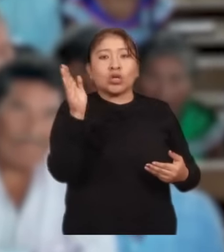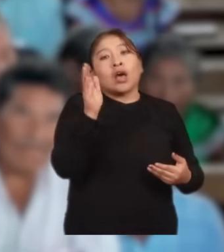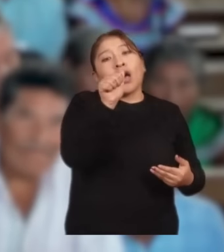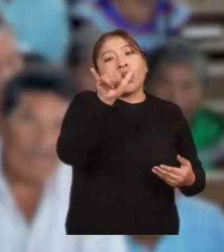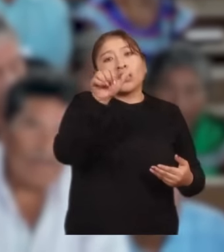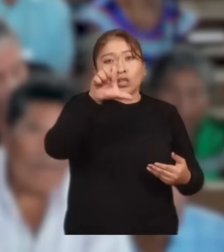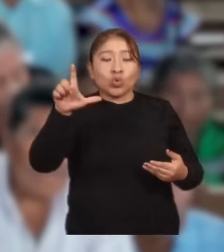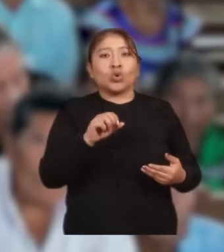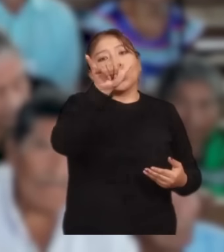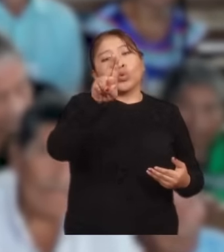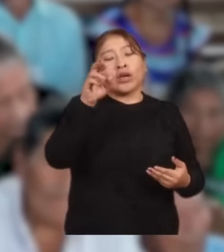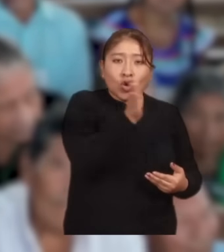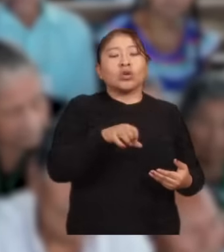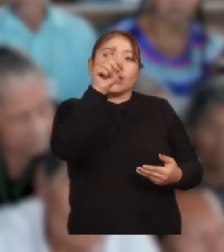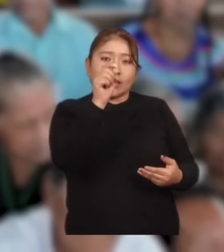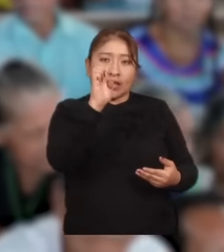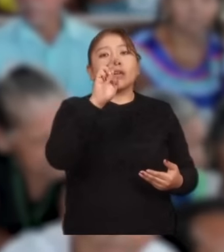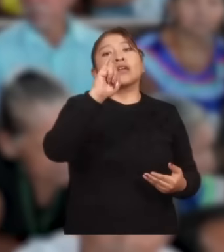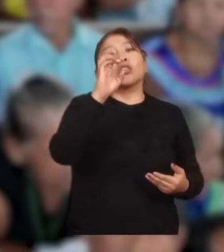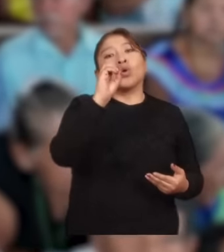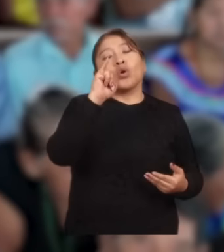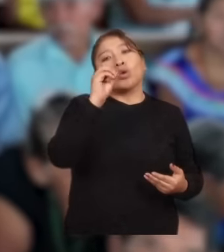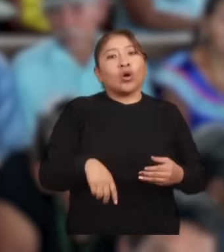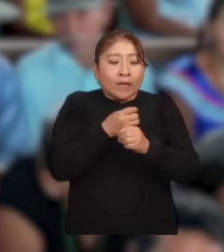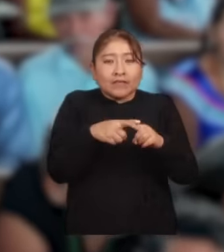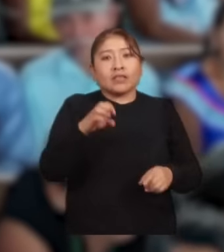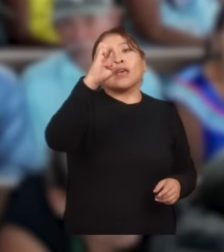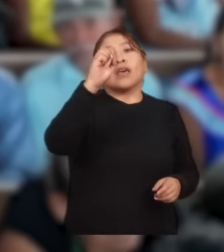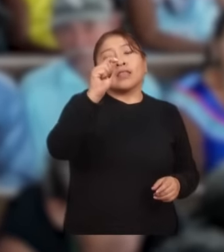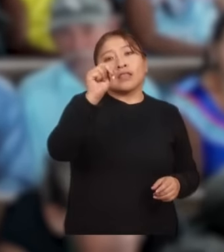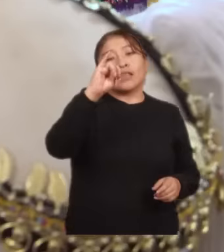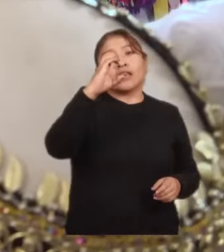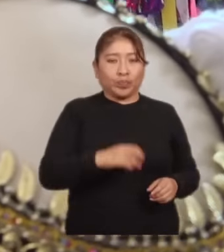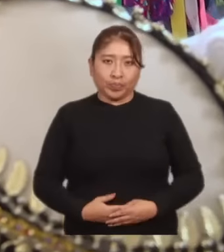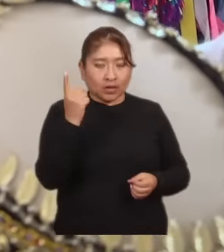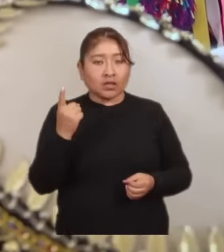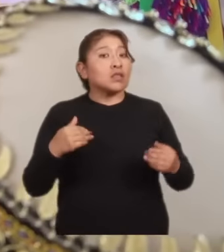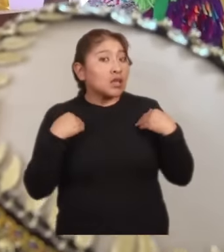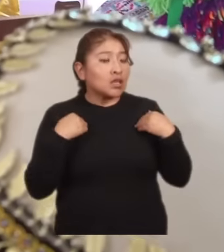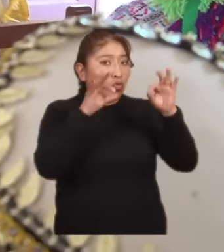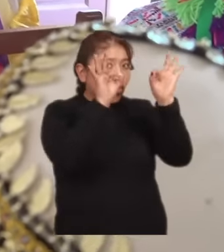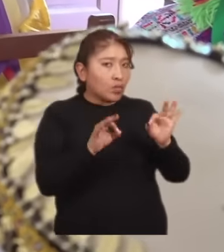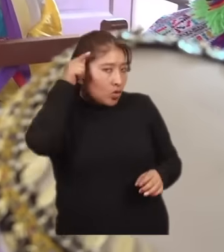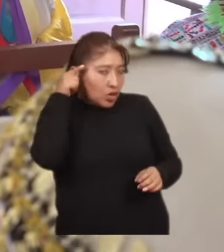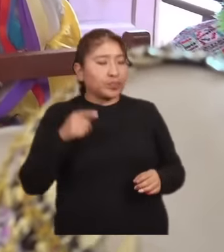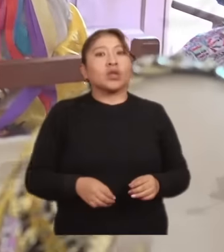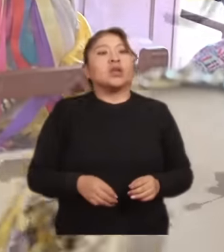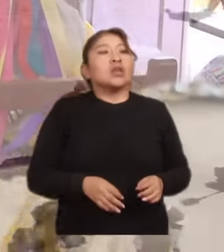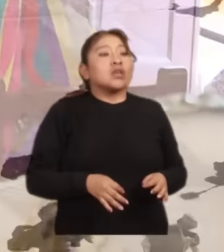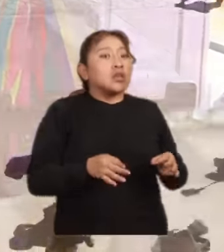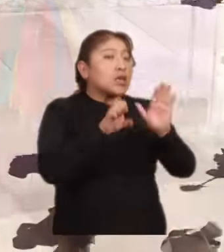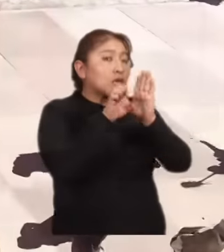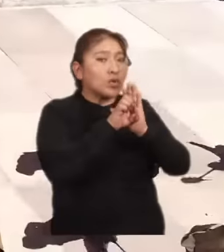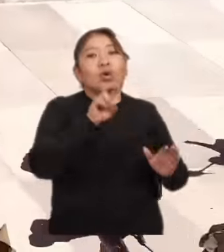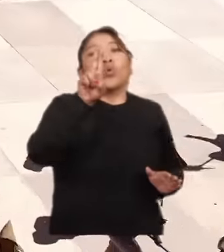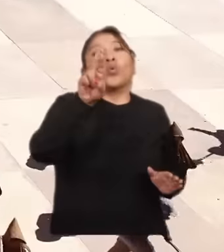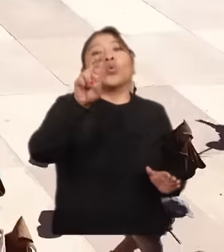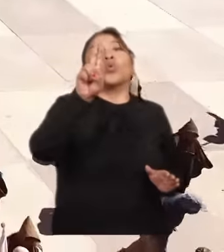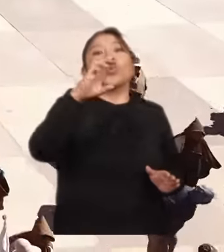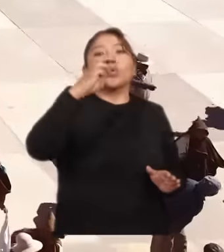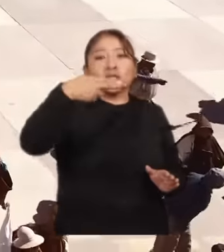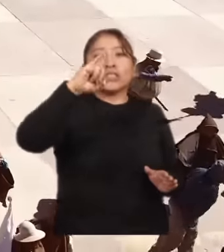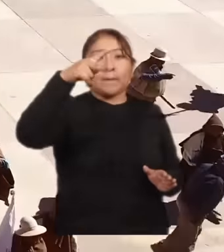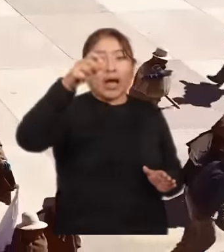Yura, Potosí y territorio indígena multiétnico Tim, Beni. Cada uno tiene su propia estructura de gobierno y su forma de